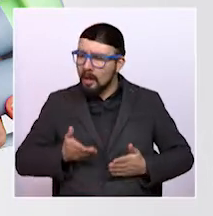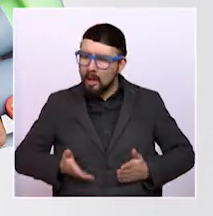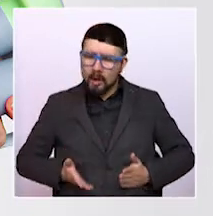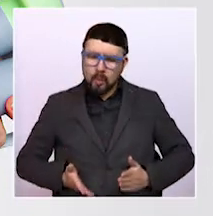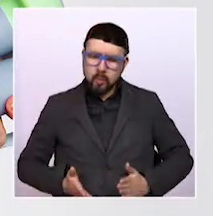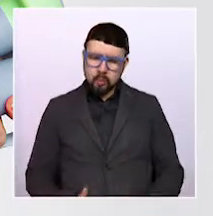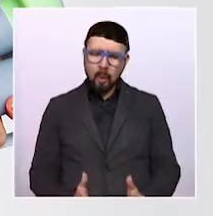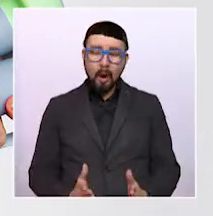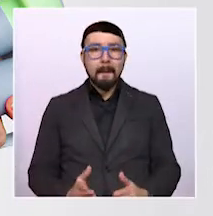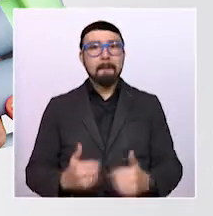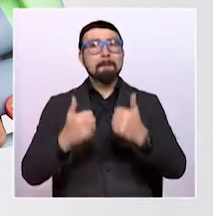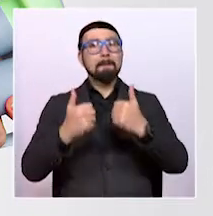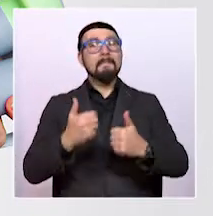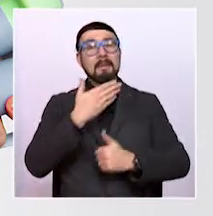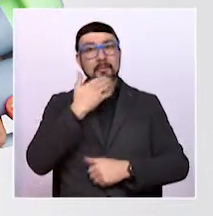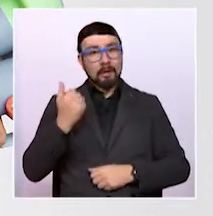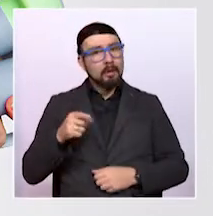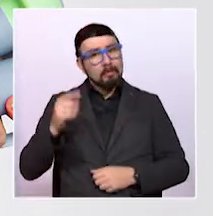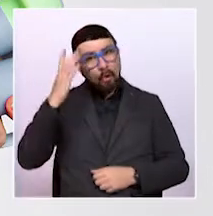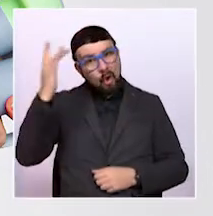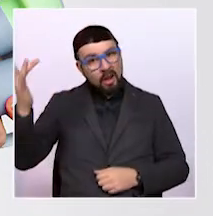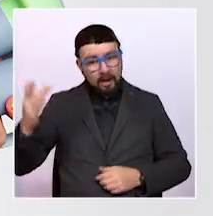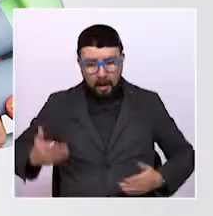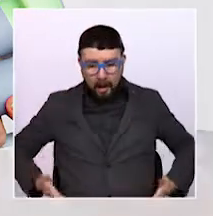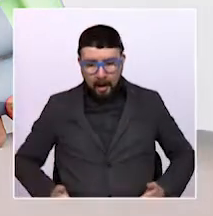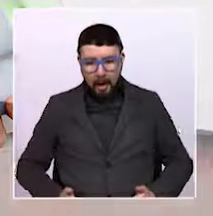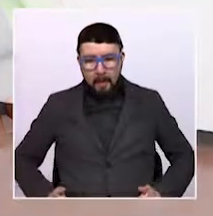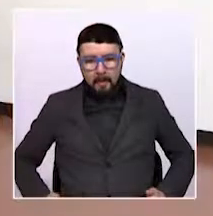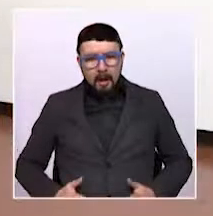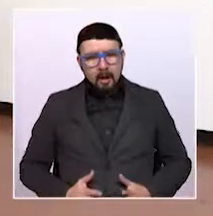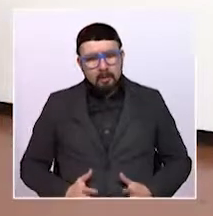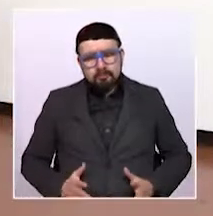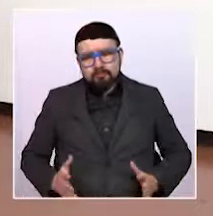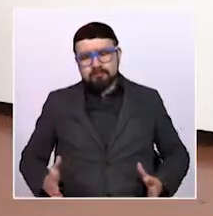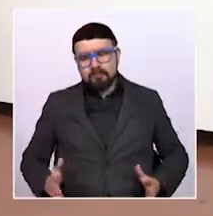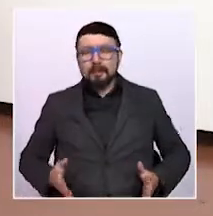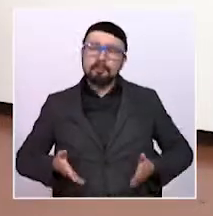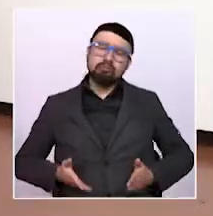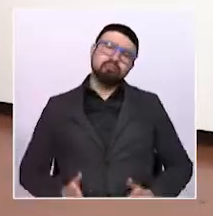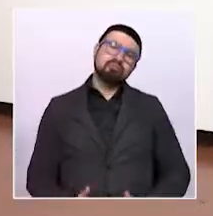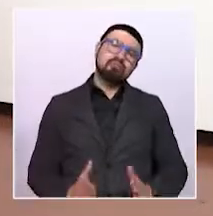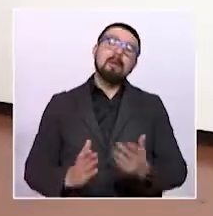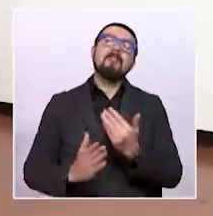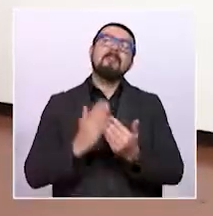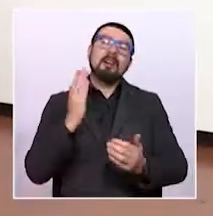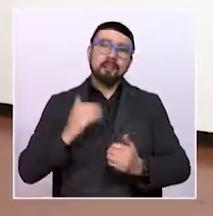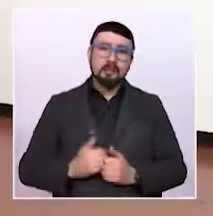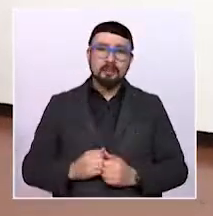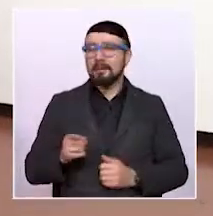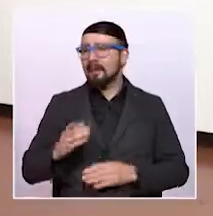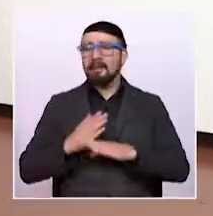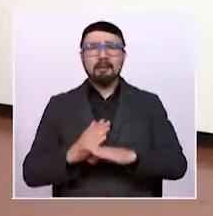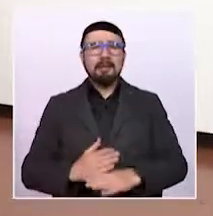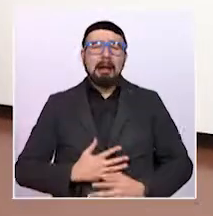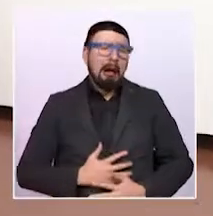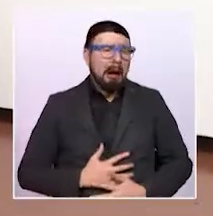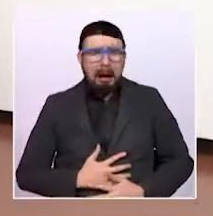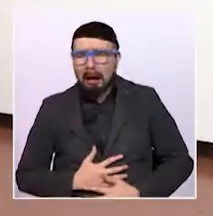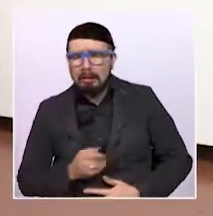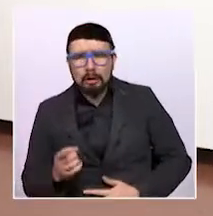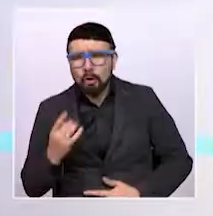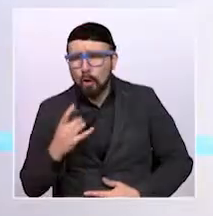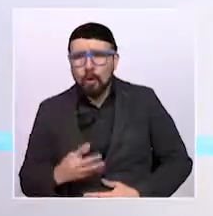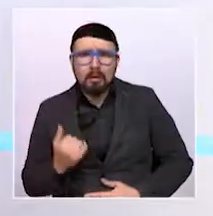de parto abren mucho su pelvis y evita esos dolores que les dan durante el embarazo que se asocian a